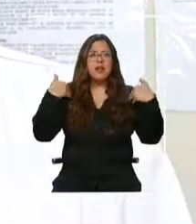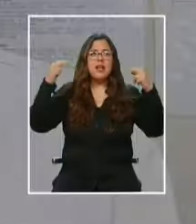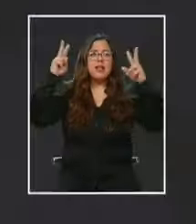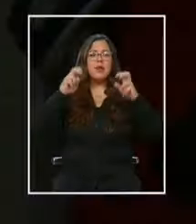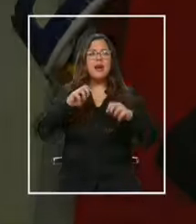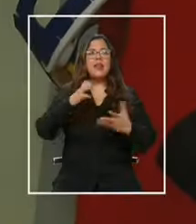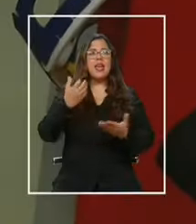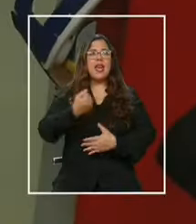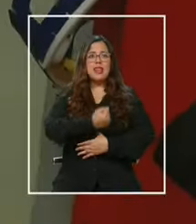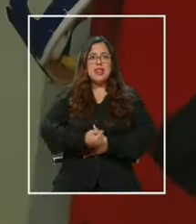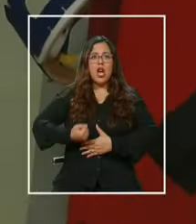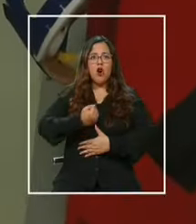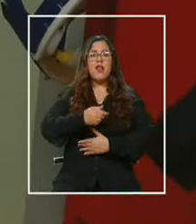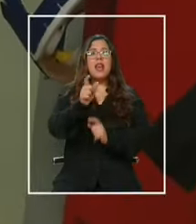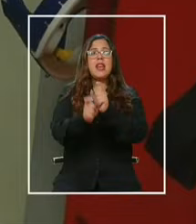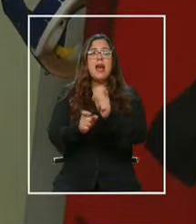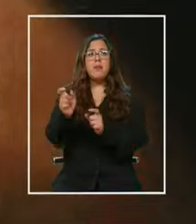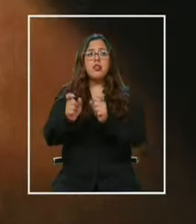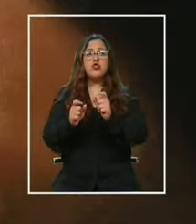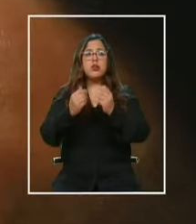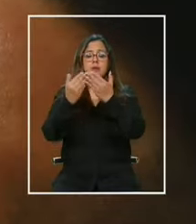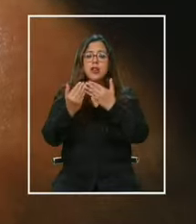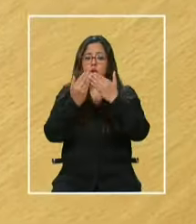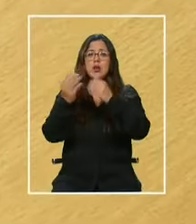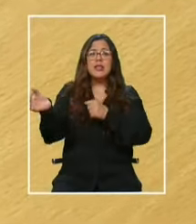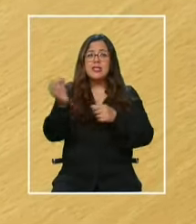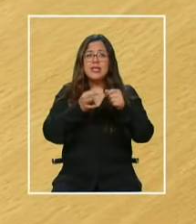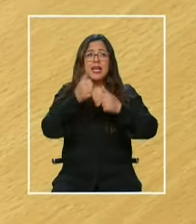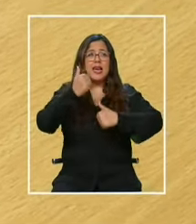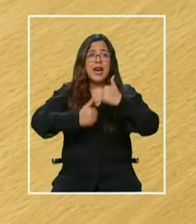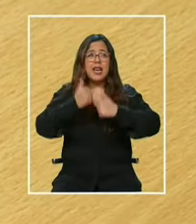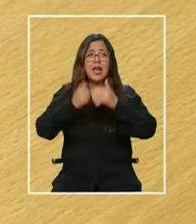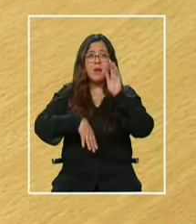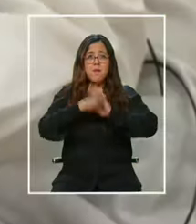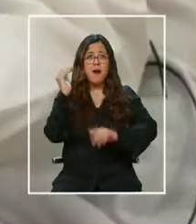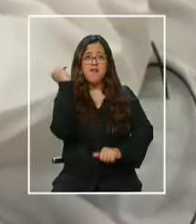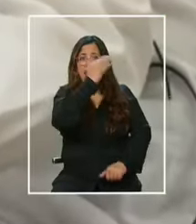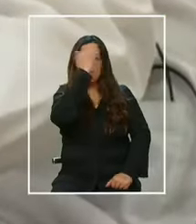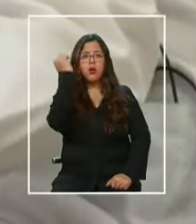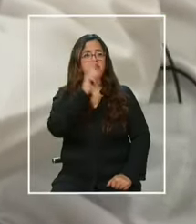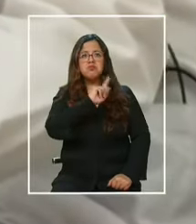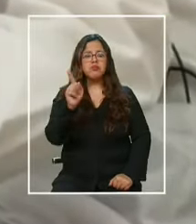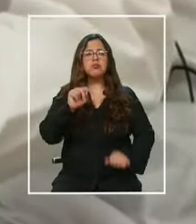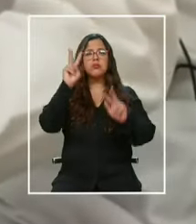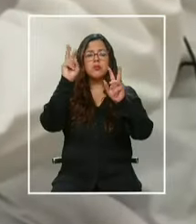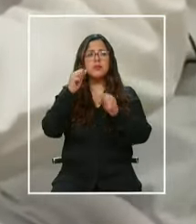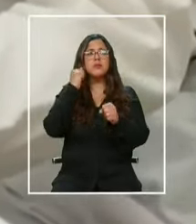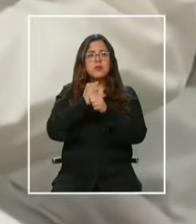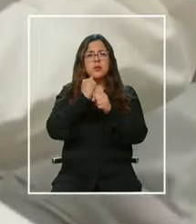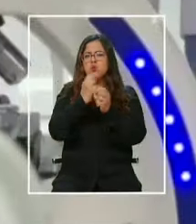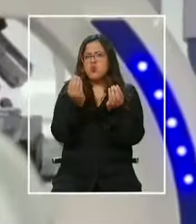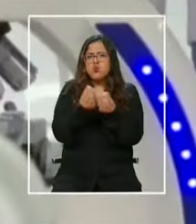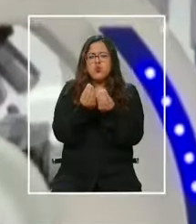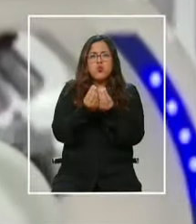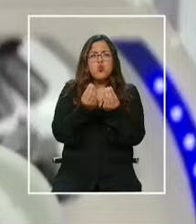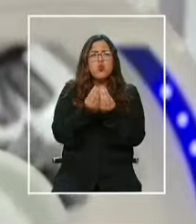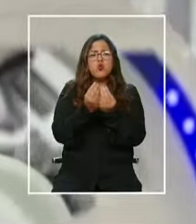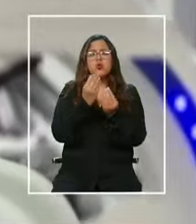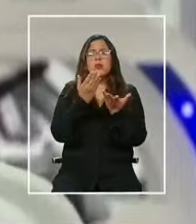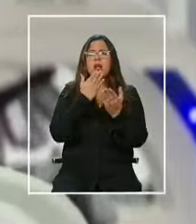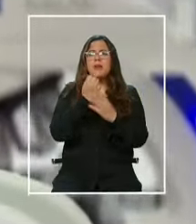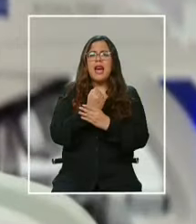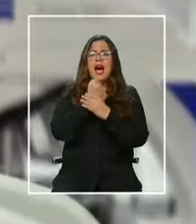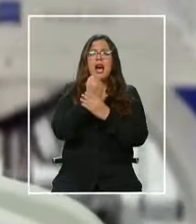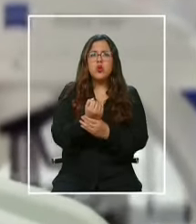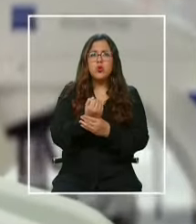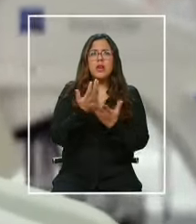de ecografía. Aunque quienes la estudian reconocen no es de las carreras más conocidas, su campo laboral es amplio y ha ayudado a